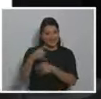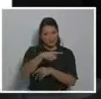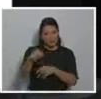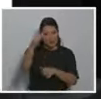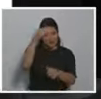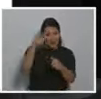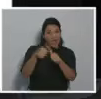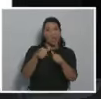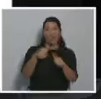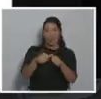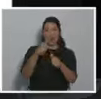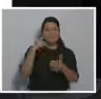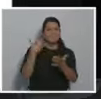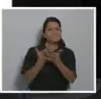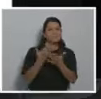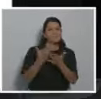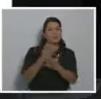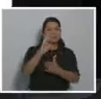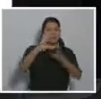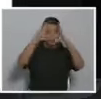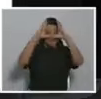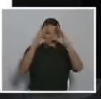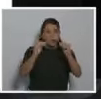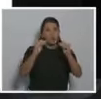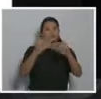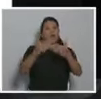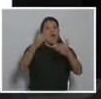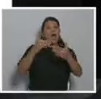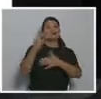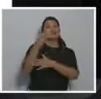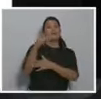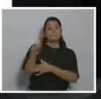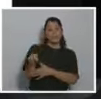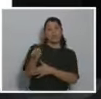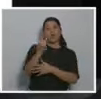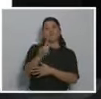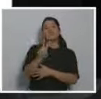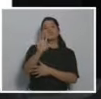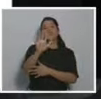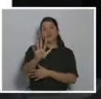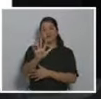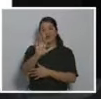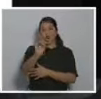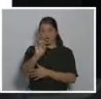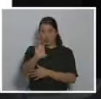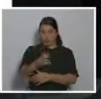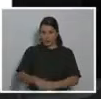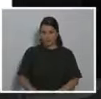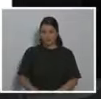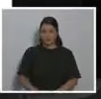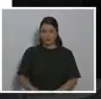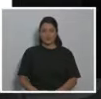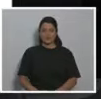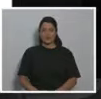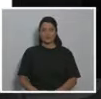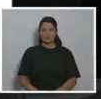recuerde, eso sí, validar sus datos antes del miércoles 25 de octubre.